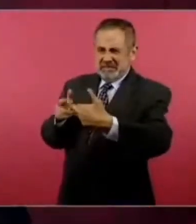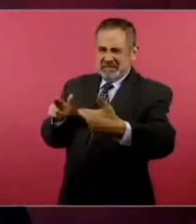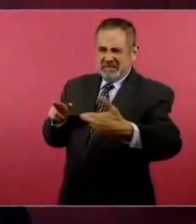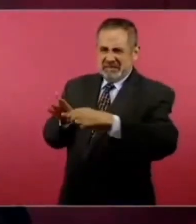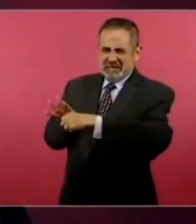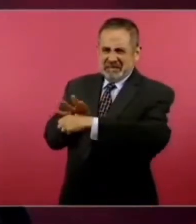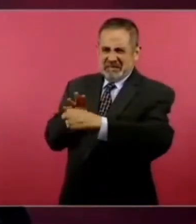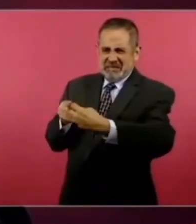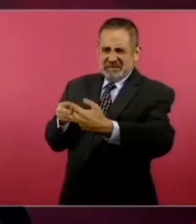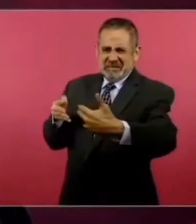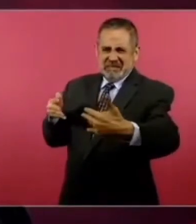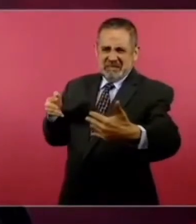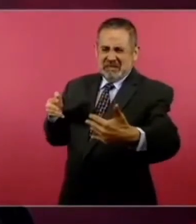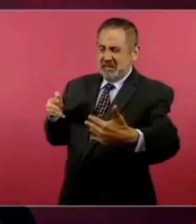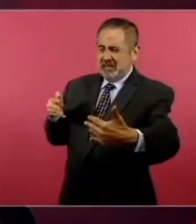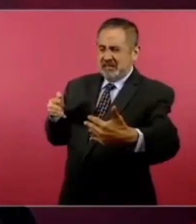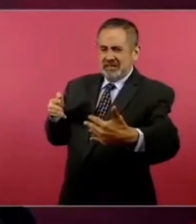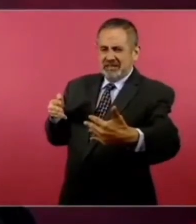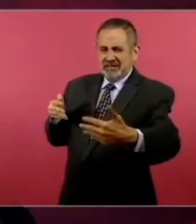con navajas